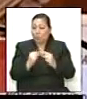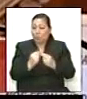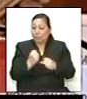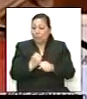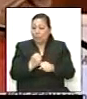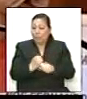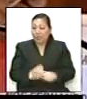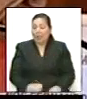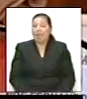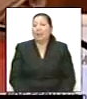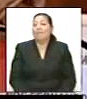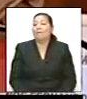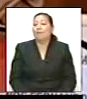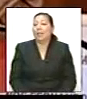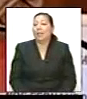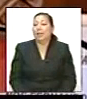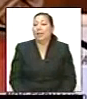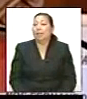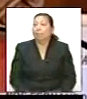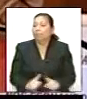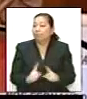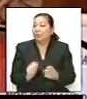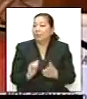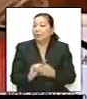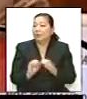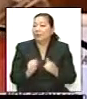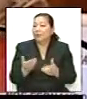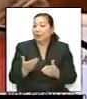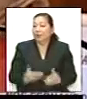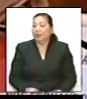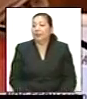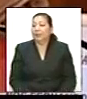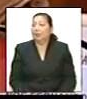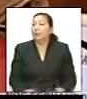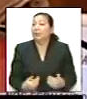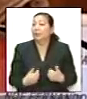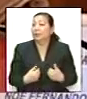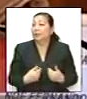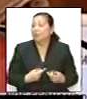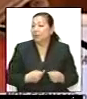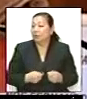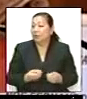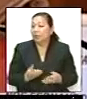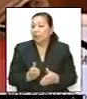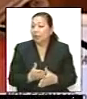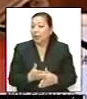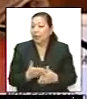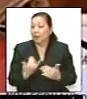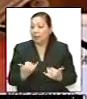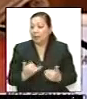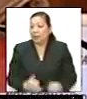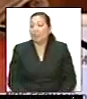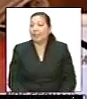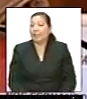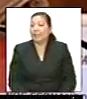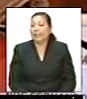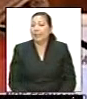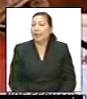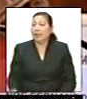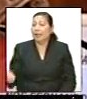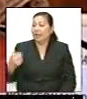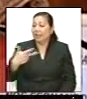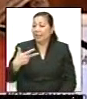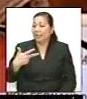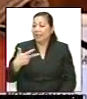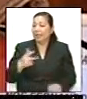y particularmente en los temas en los que nosotros pudiéramos tener alguna experticia que compartir en ese sentido. Y la tercera